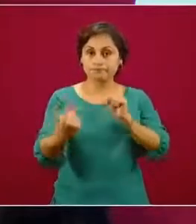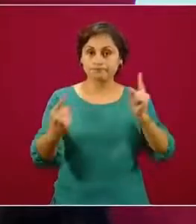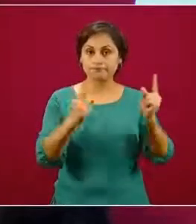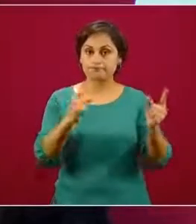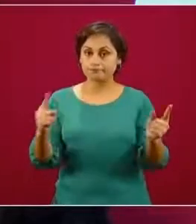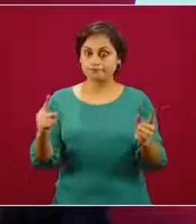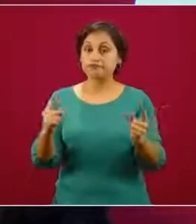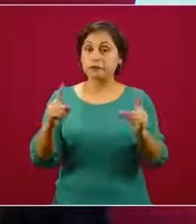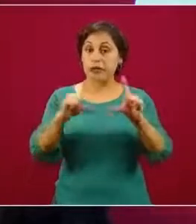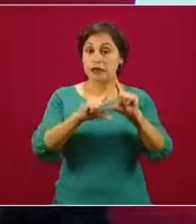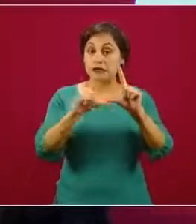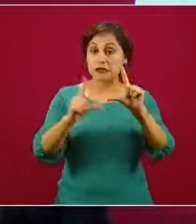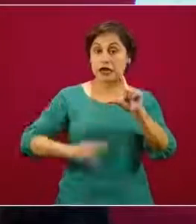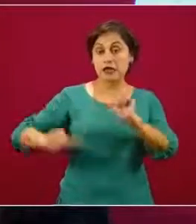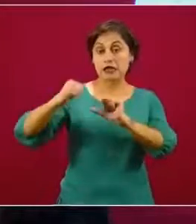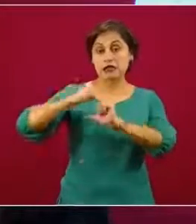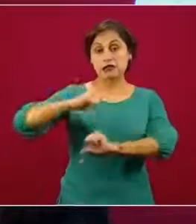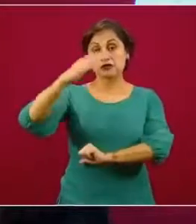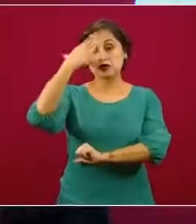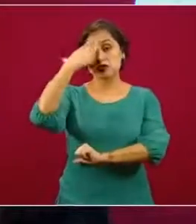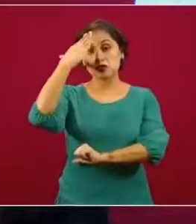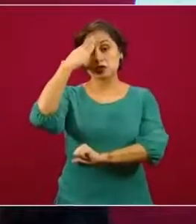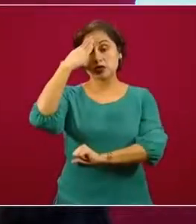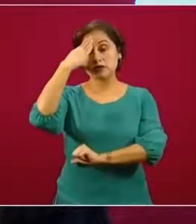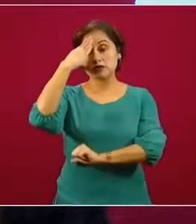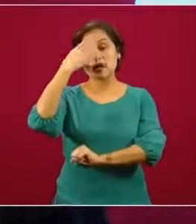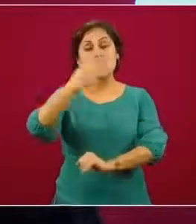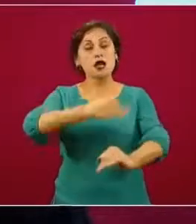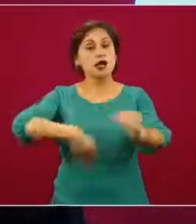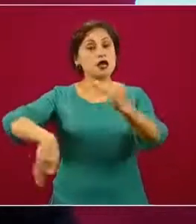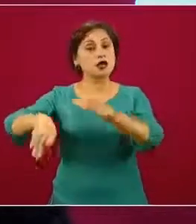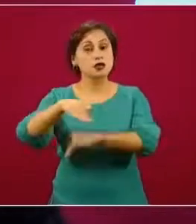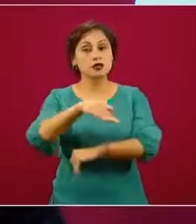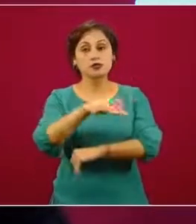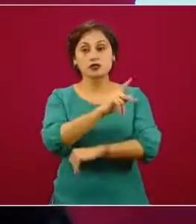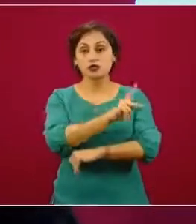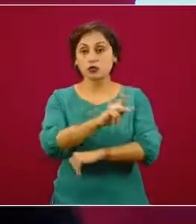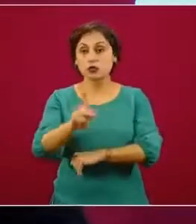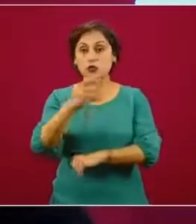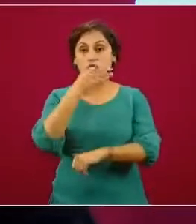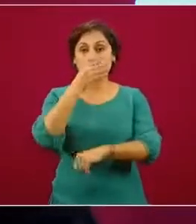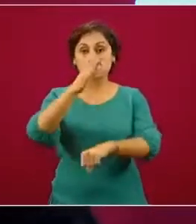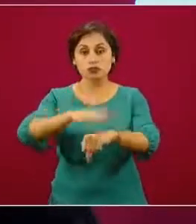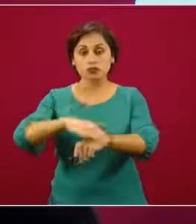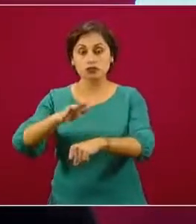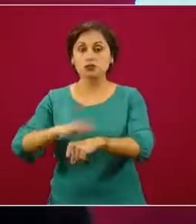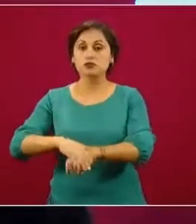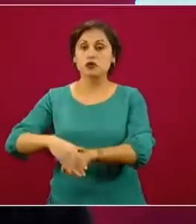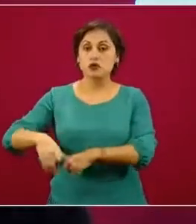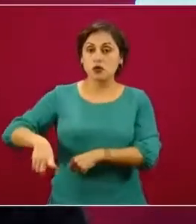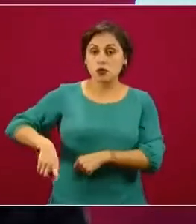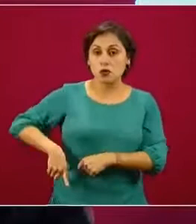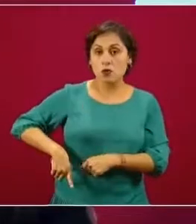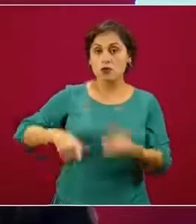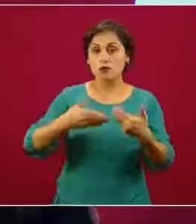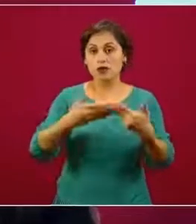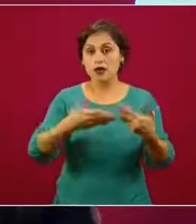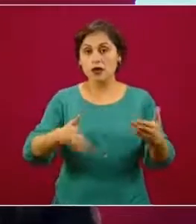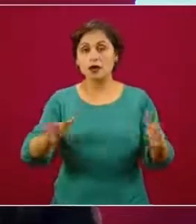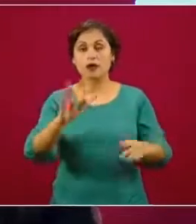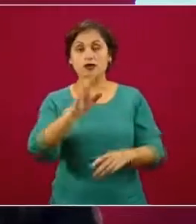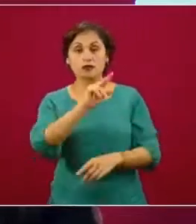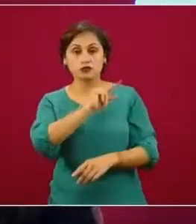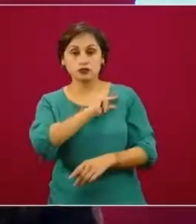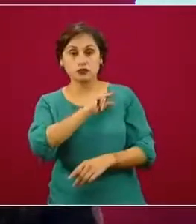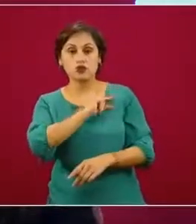Sanitaria Nacional, todo el país, todos los sectores público, social y privado, todos los